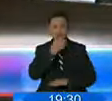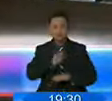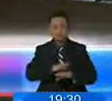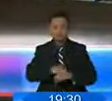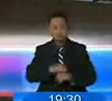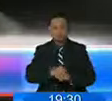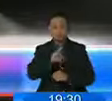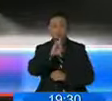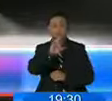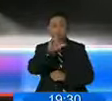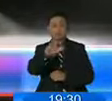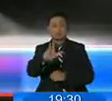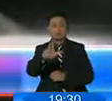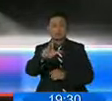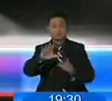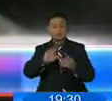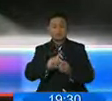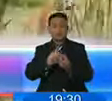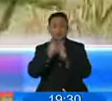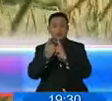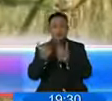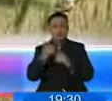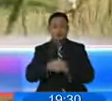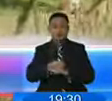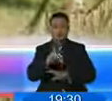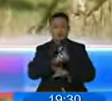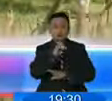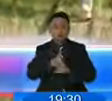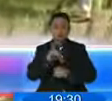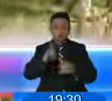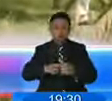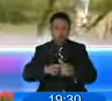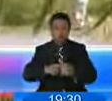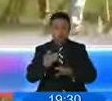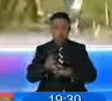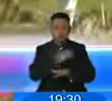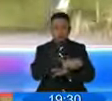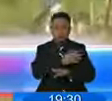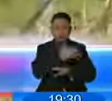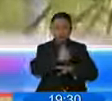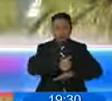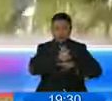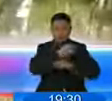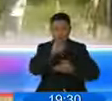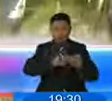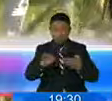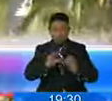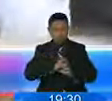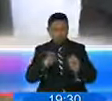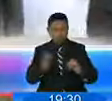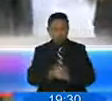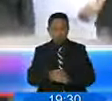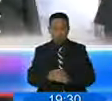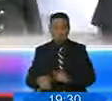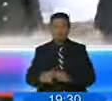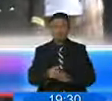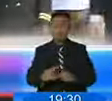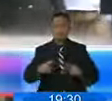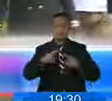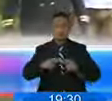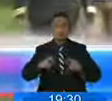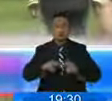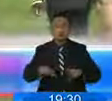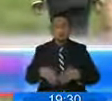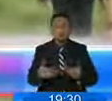73 cambios a la zonificación del Distrito Metropolitano sin la aprobación del Pleno del Consejo. Los avances de las indagaciones se